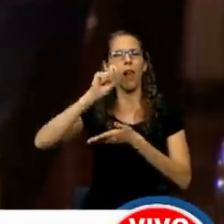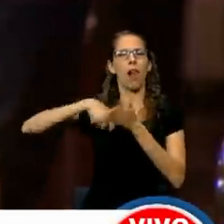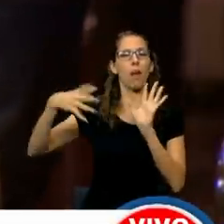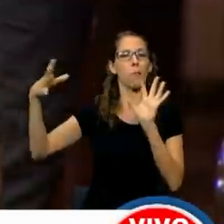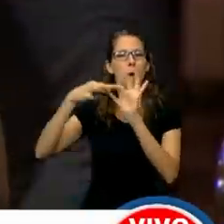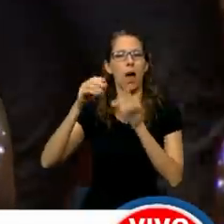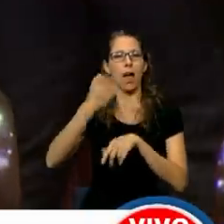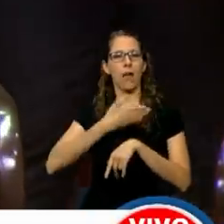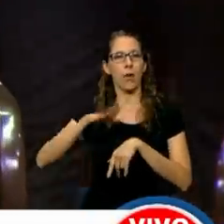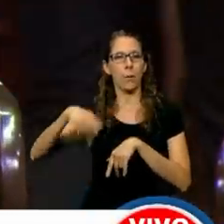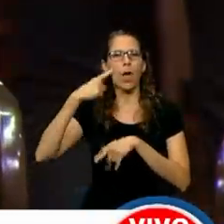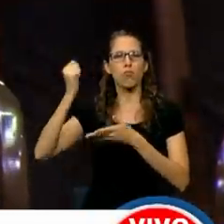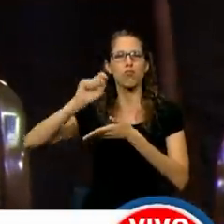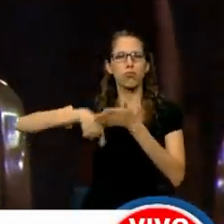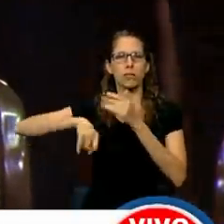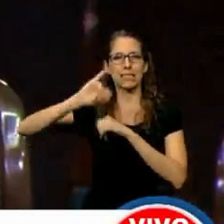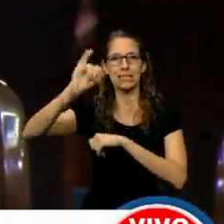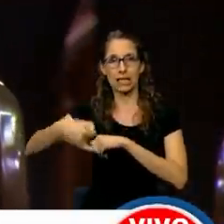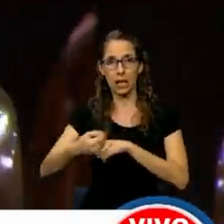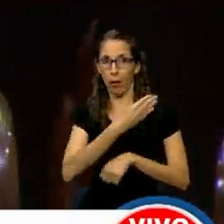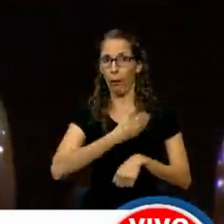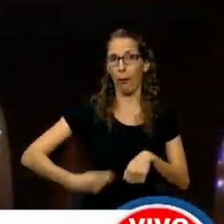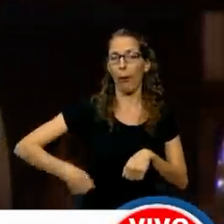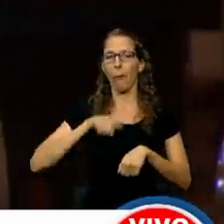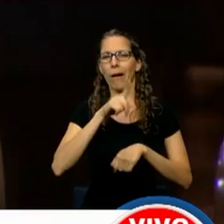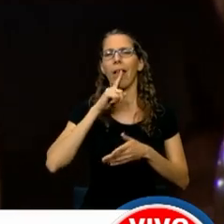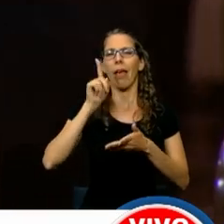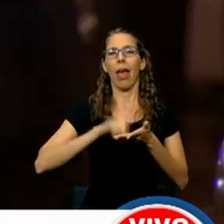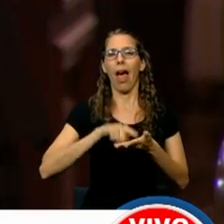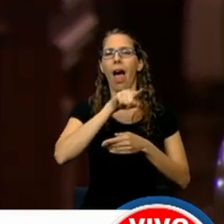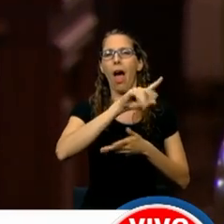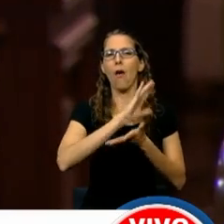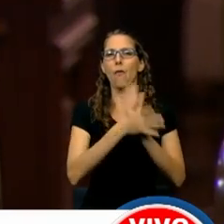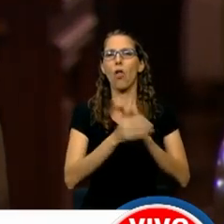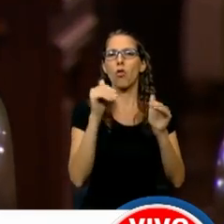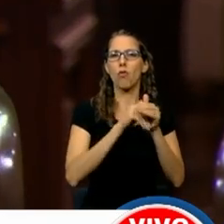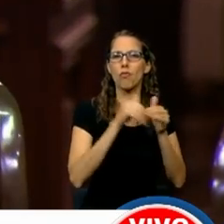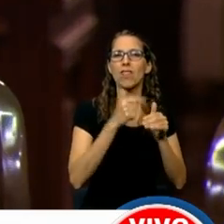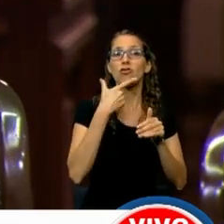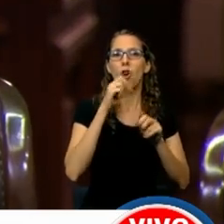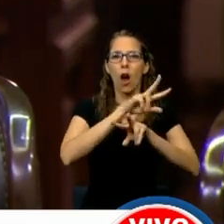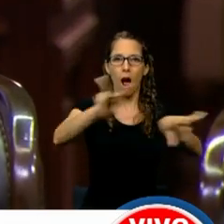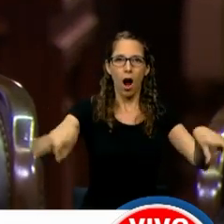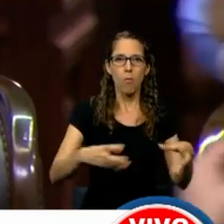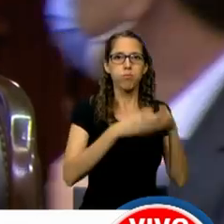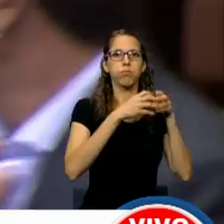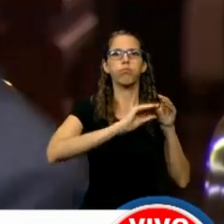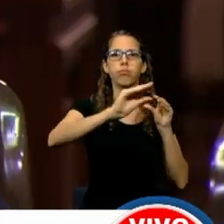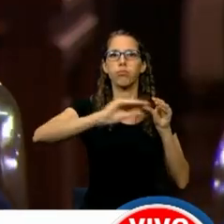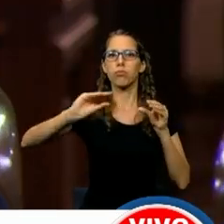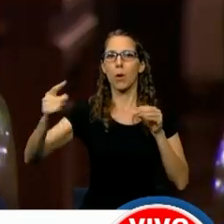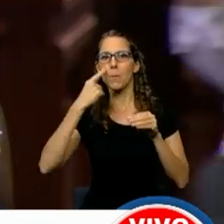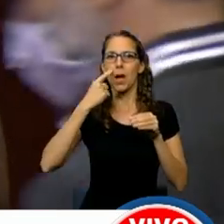el gobierno decidió eliminar el foso el fondo federal solidario de la soja que era el que permitía que los municipios